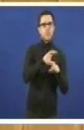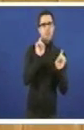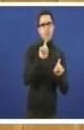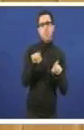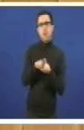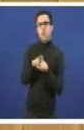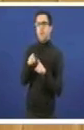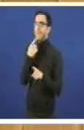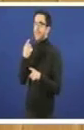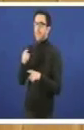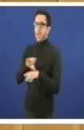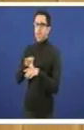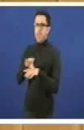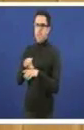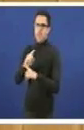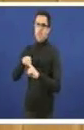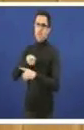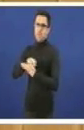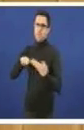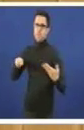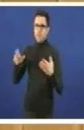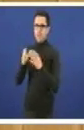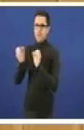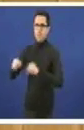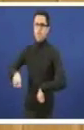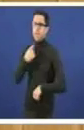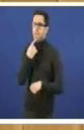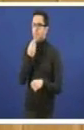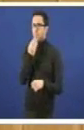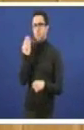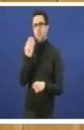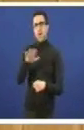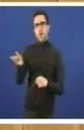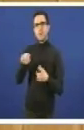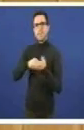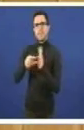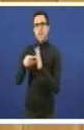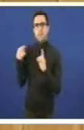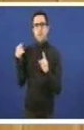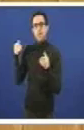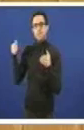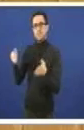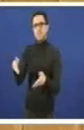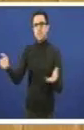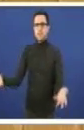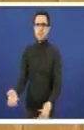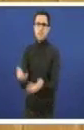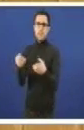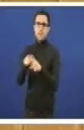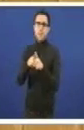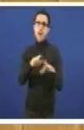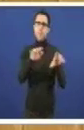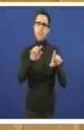un sistema baseado en aprendizaxe e no conhecemento Non puxo a conselleira na súa comparecencia